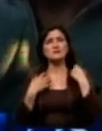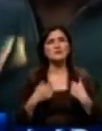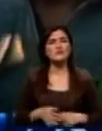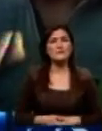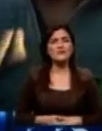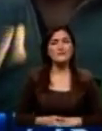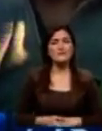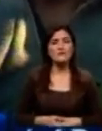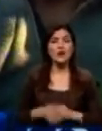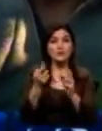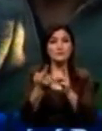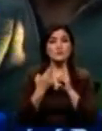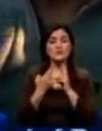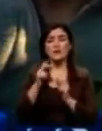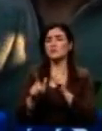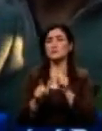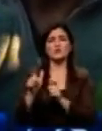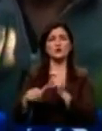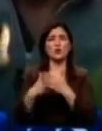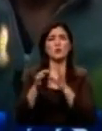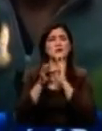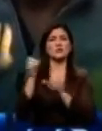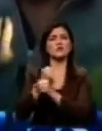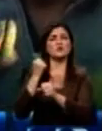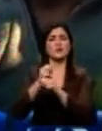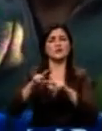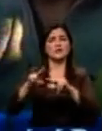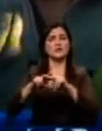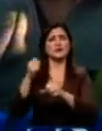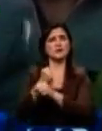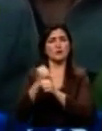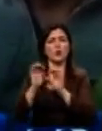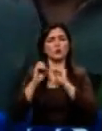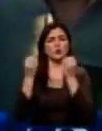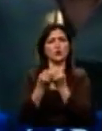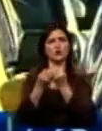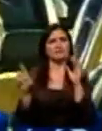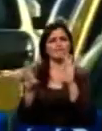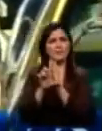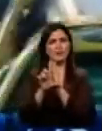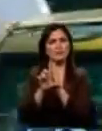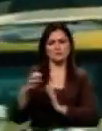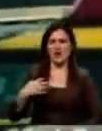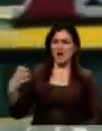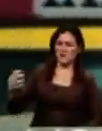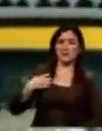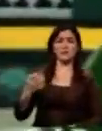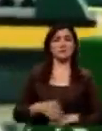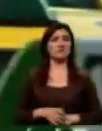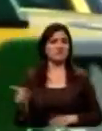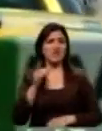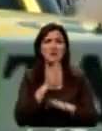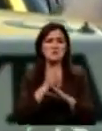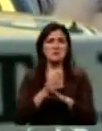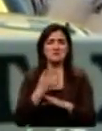El resultado de esto es el clamor de todos los compañeros de la clase organizada convencional. Los taxistas hablan de una